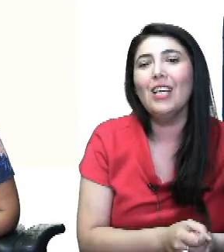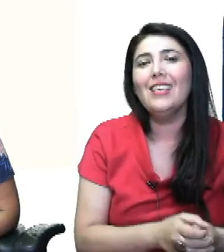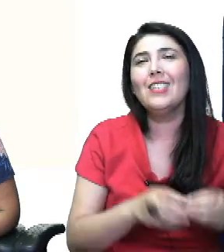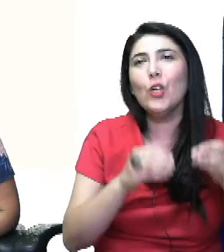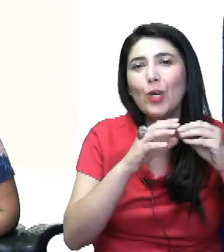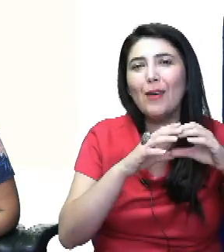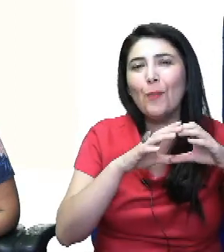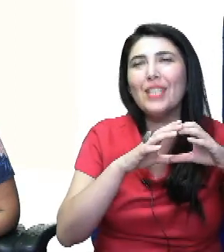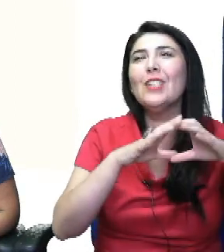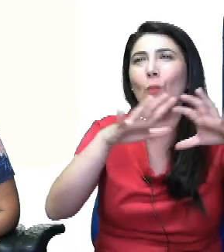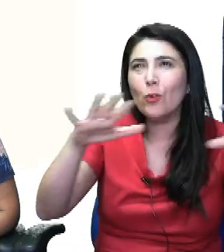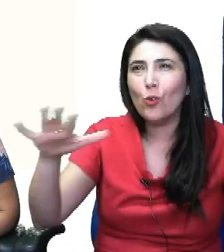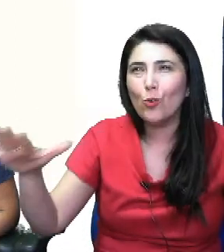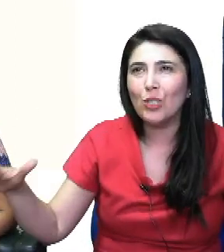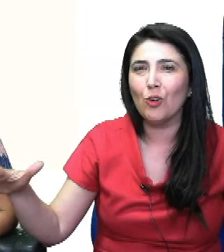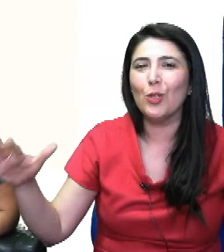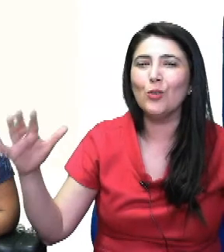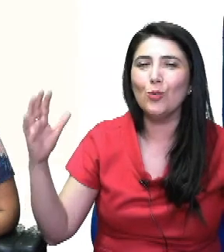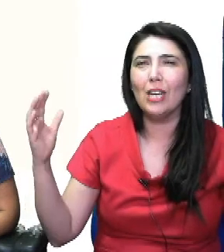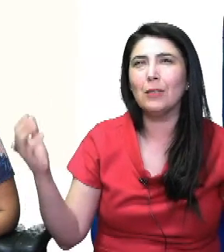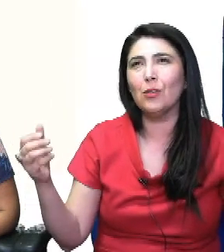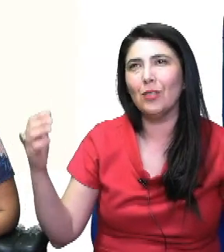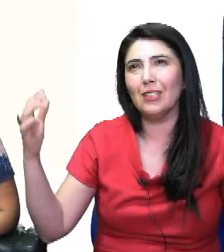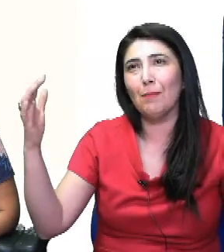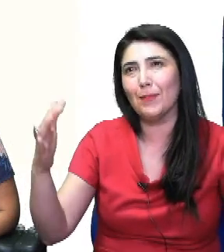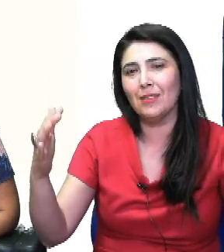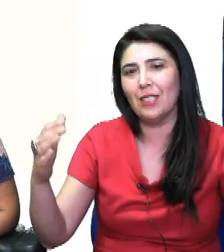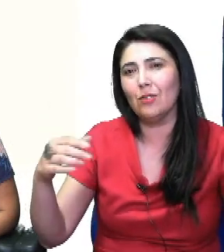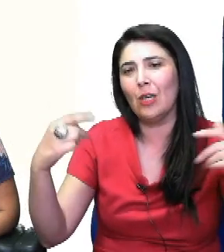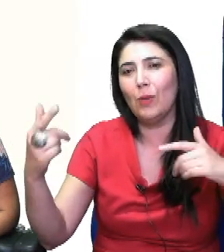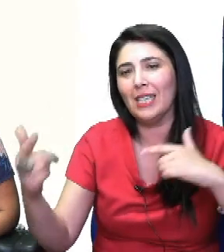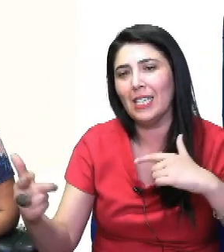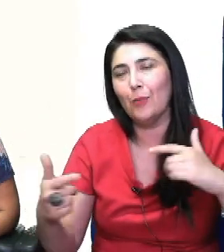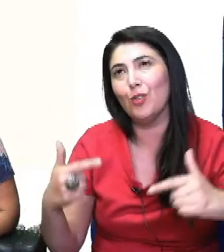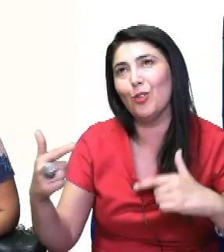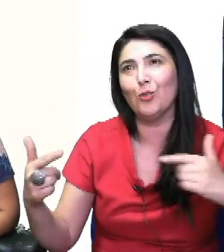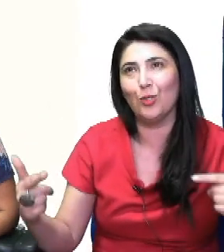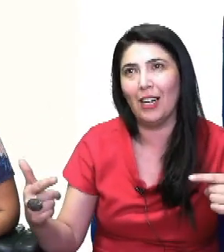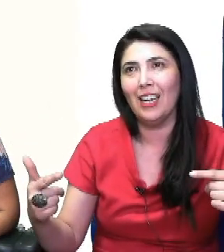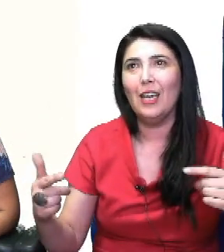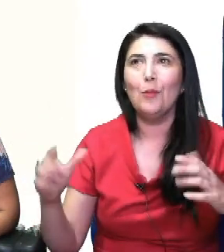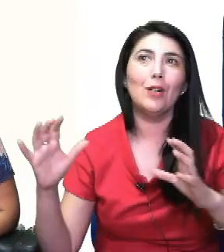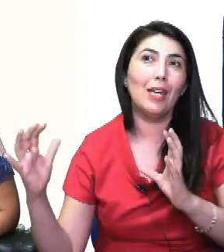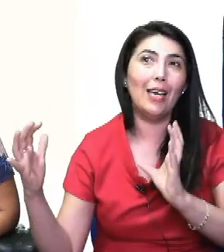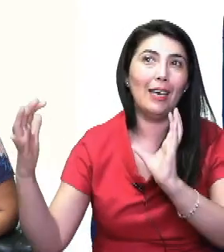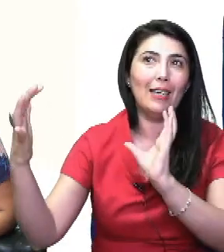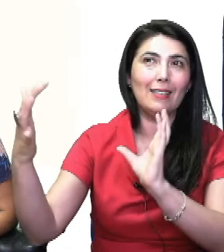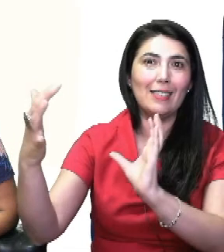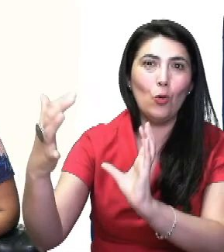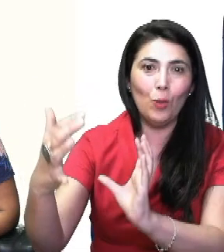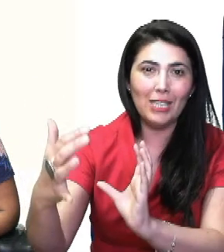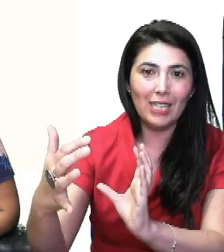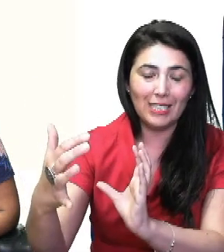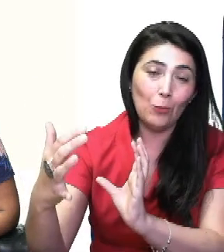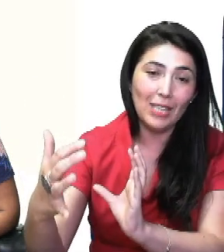ámbito, sino que presenta un marco inclusivo. Por eso usa la expresión SMAPS, ¿cierto? Salud mental y apoyo psicosocial. Porque